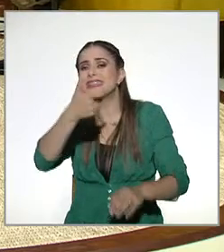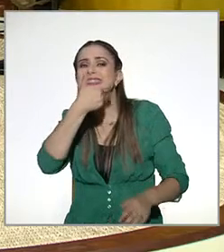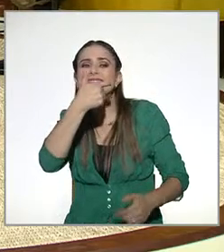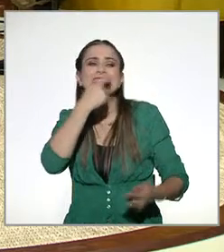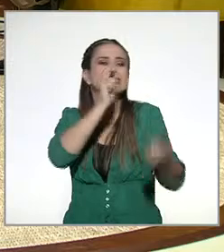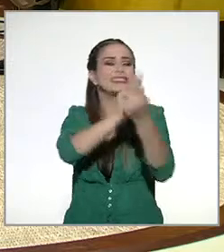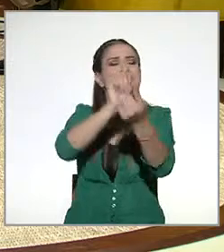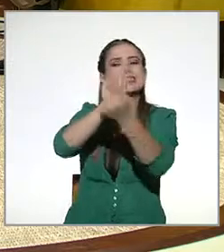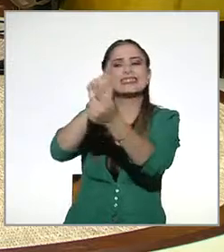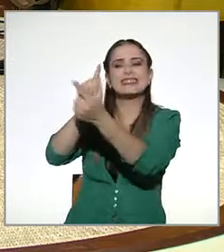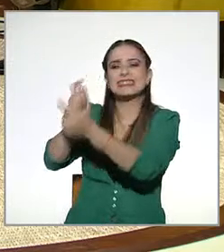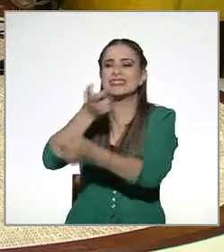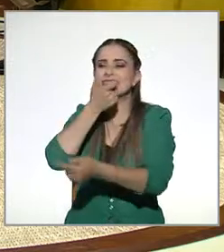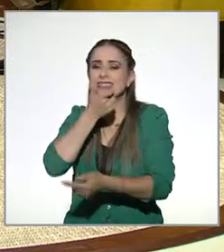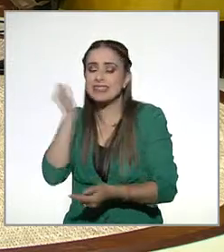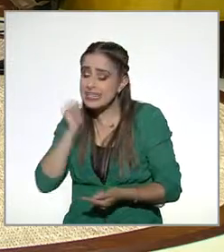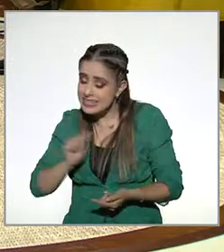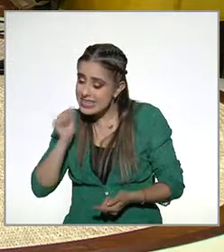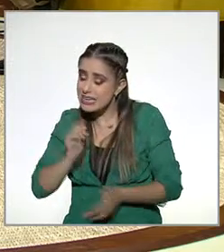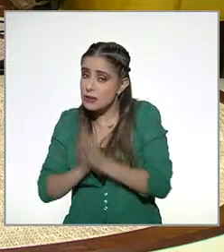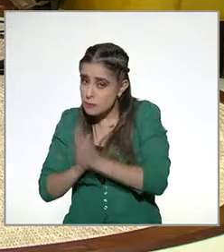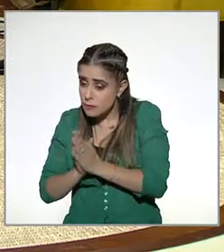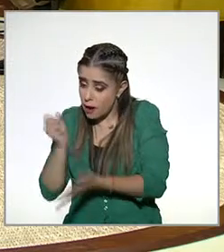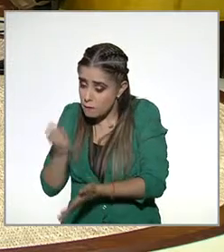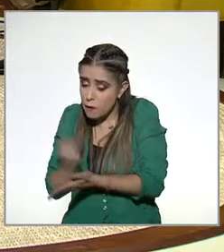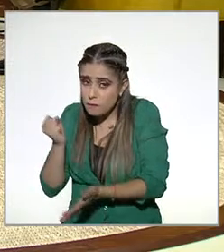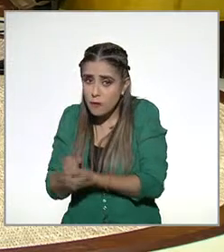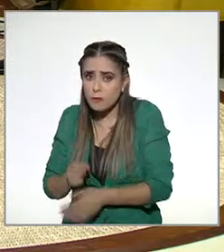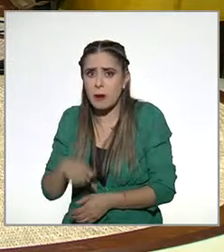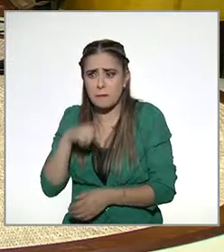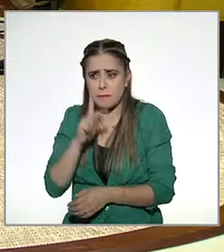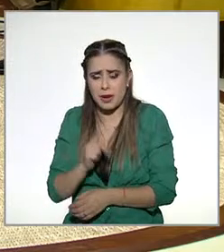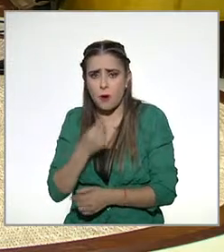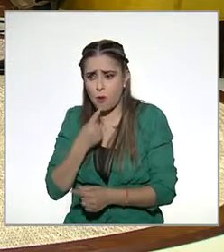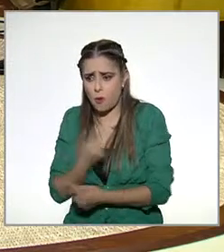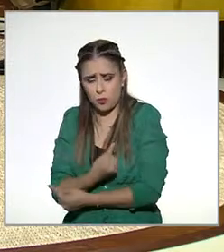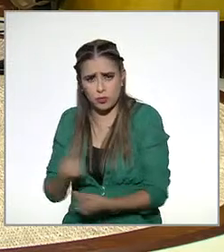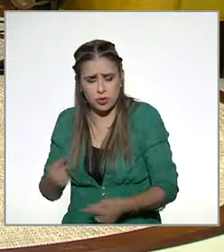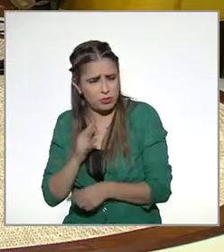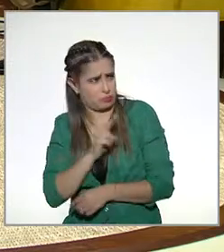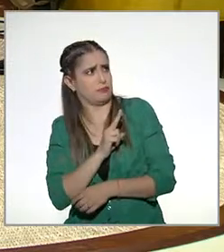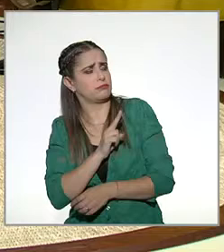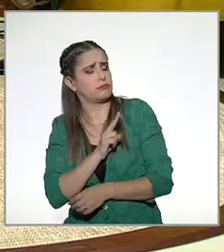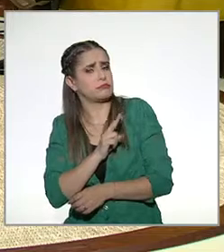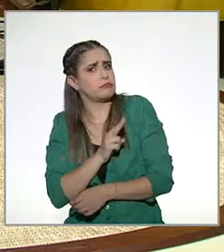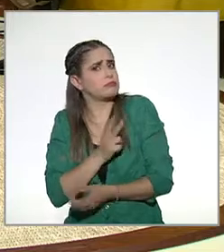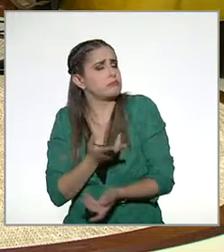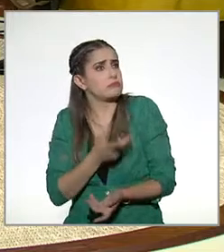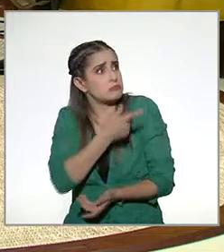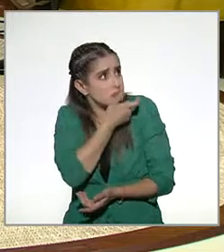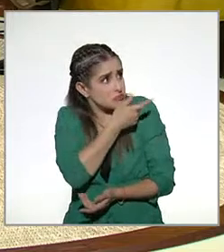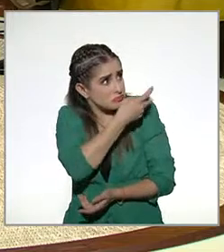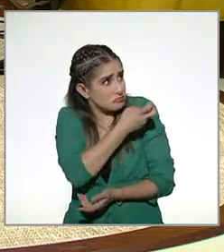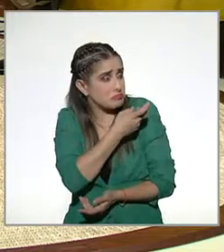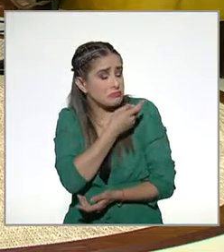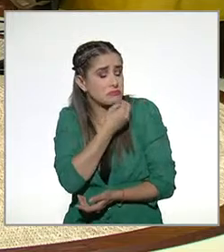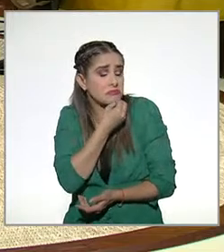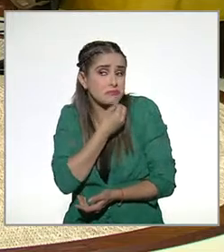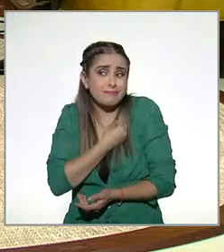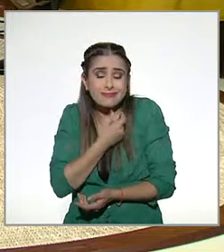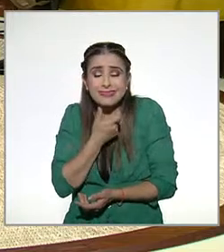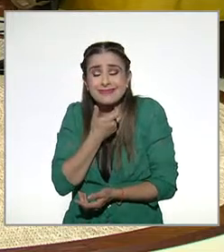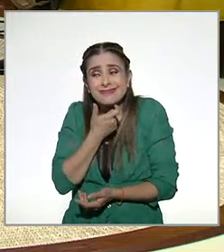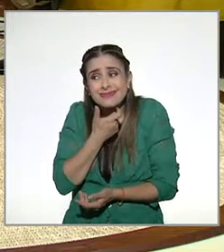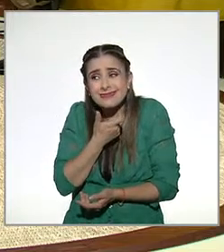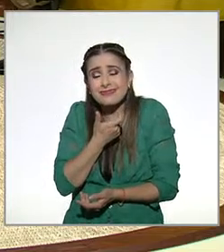y esto, de la extroversión, por ejemplo, pero hay muchos chicos que prácticamente sonríen porque su mamá se los pide cuando muy en